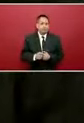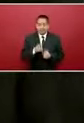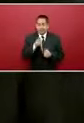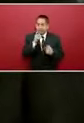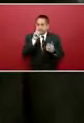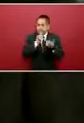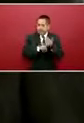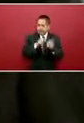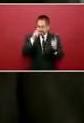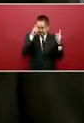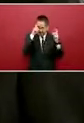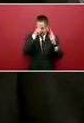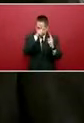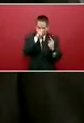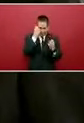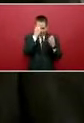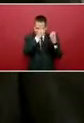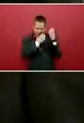dificultad.